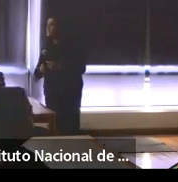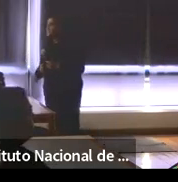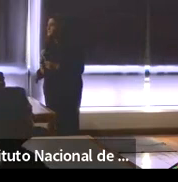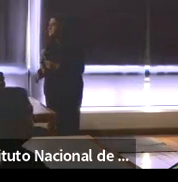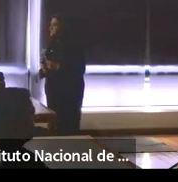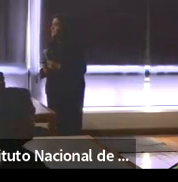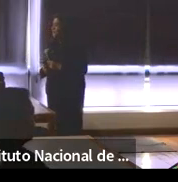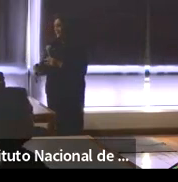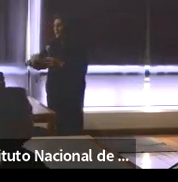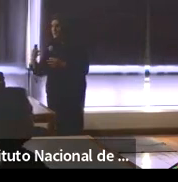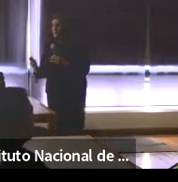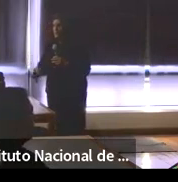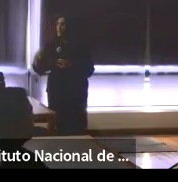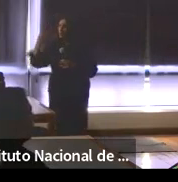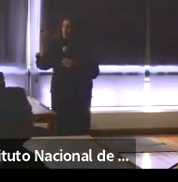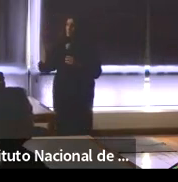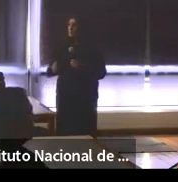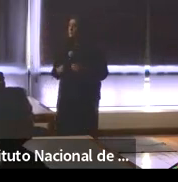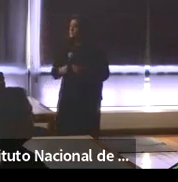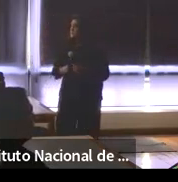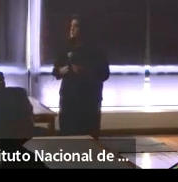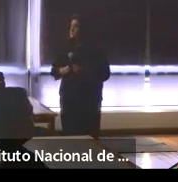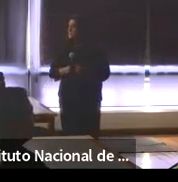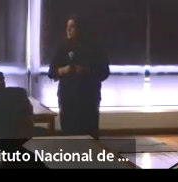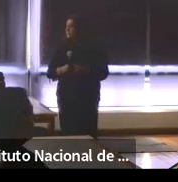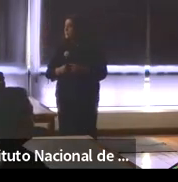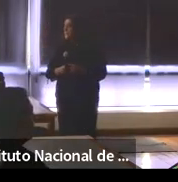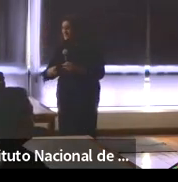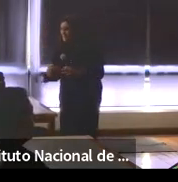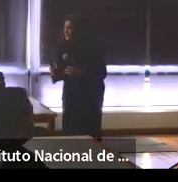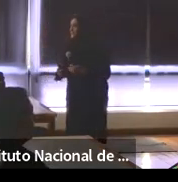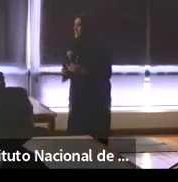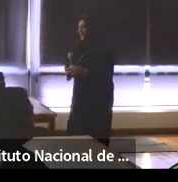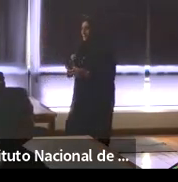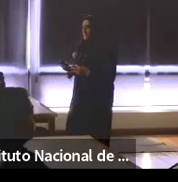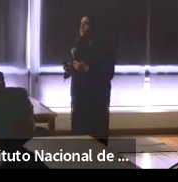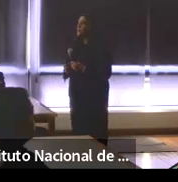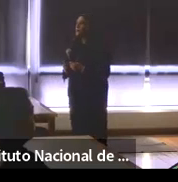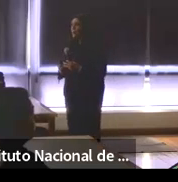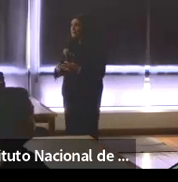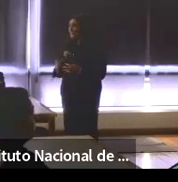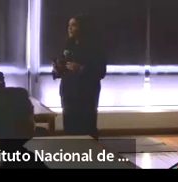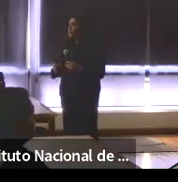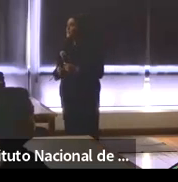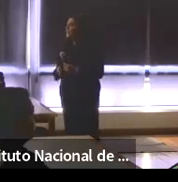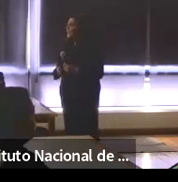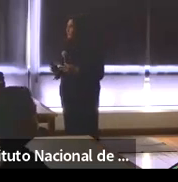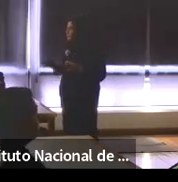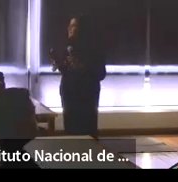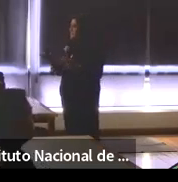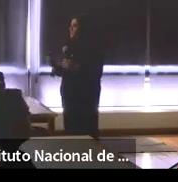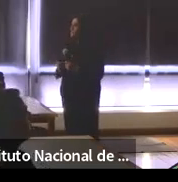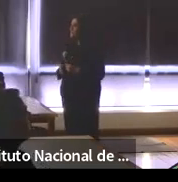expectativas porque tiene que ver con el juicio y la expectativa es algo no esperado para